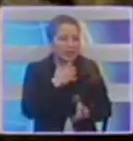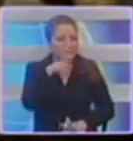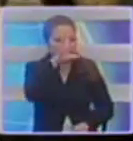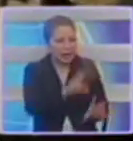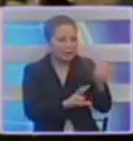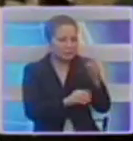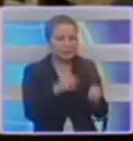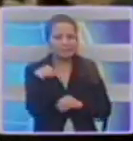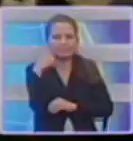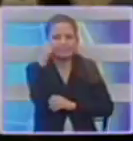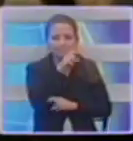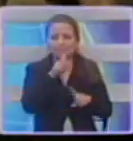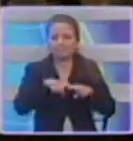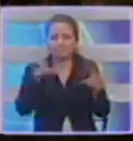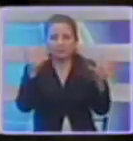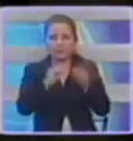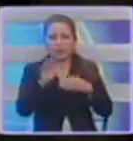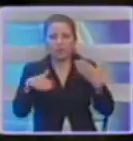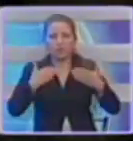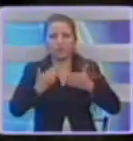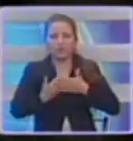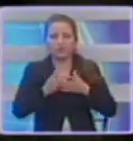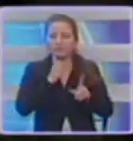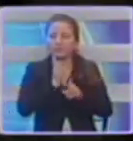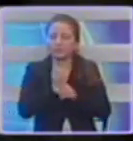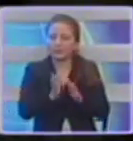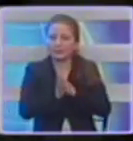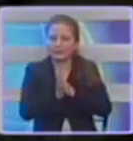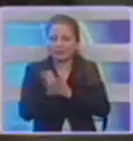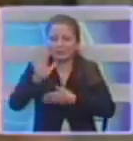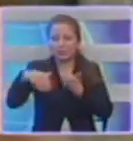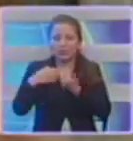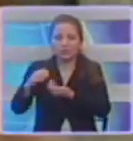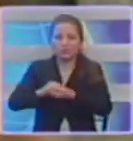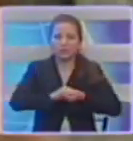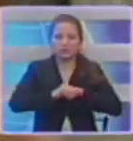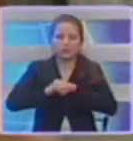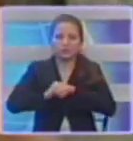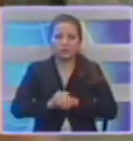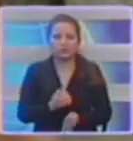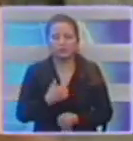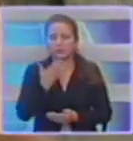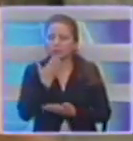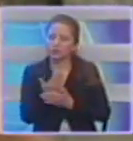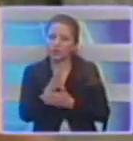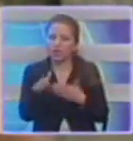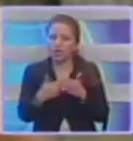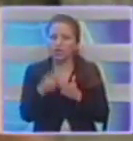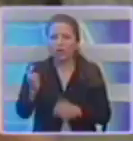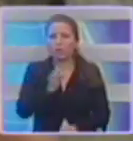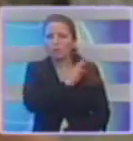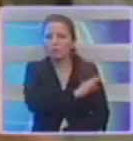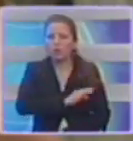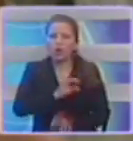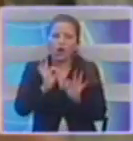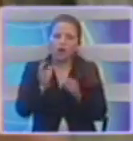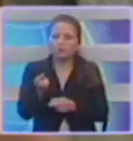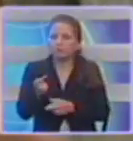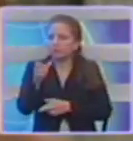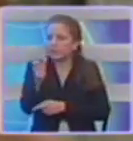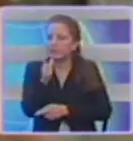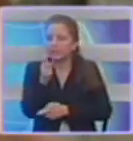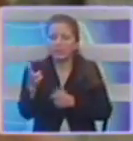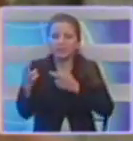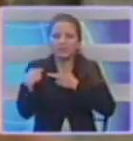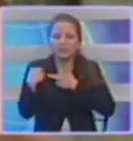las llamas, que lo consumieron todo. Por ello apelan a la solidaridad. Le pedimos cordialmente al municipio, a las personas encargadas